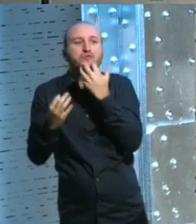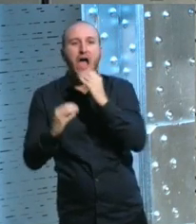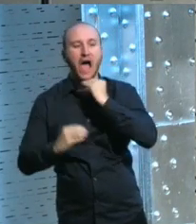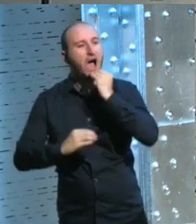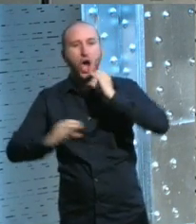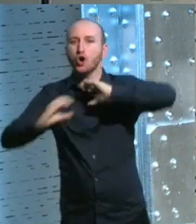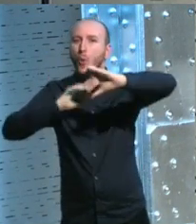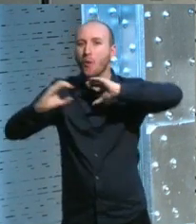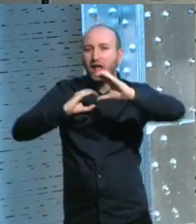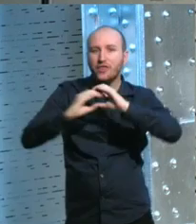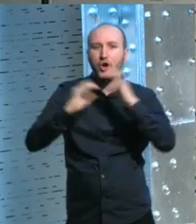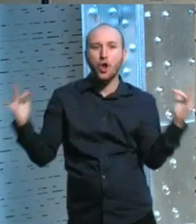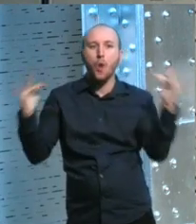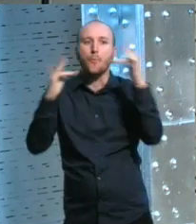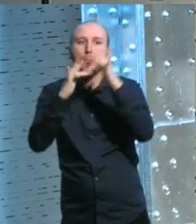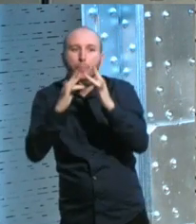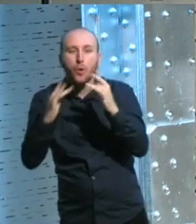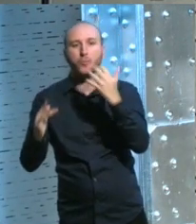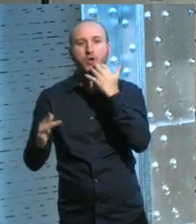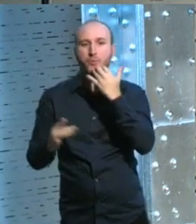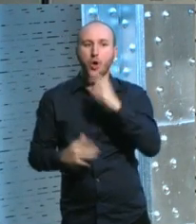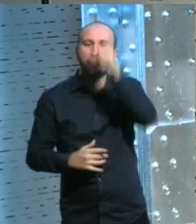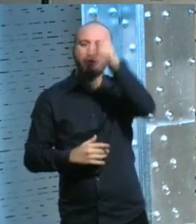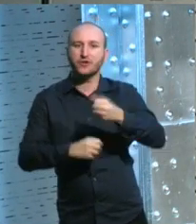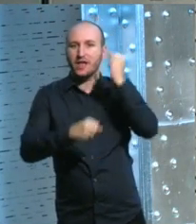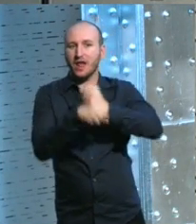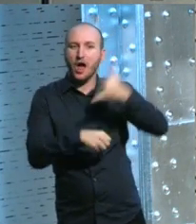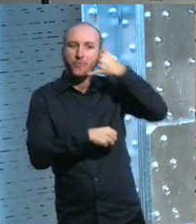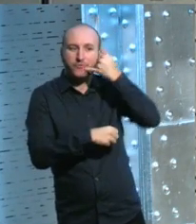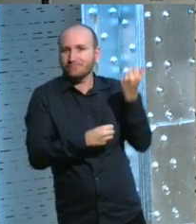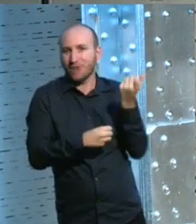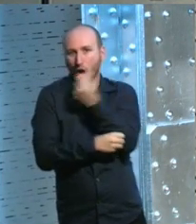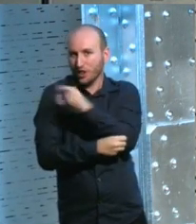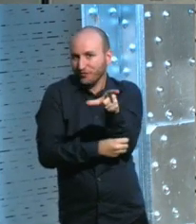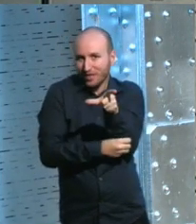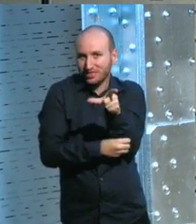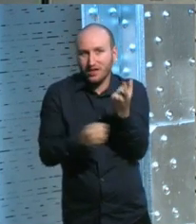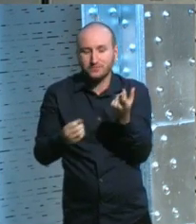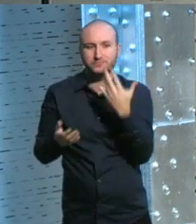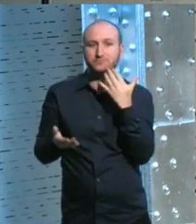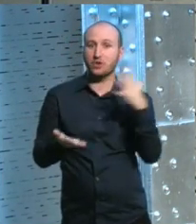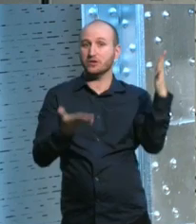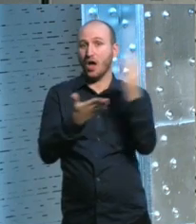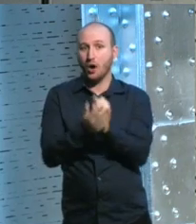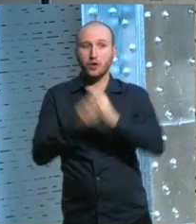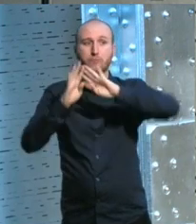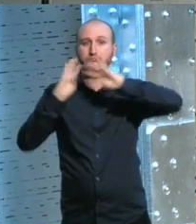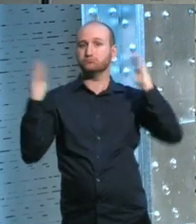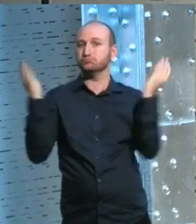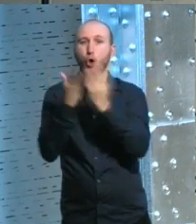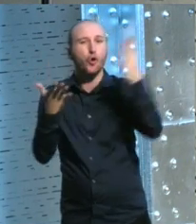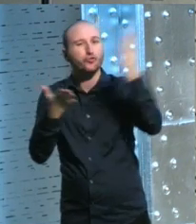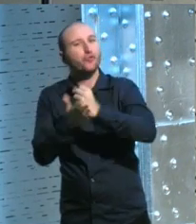los operadores de telecomunicaciones. Entonces, todo el mundo distingue entre los dos. Es